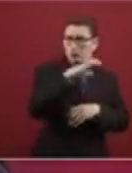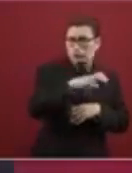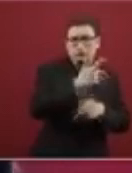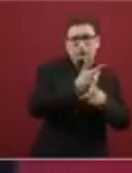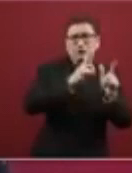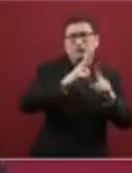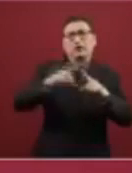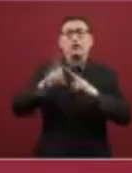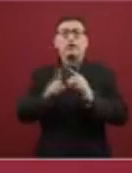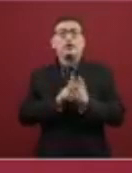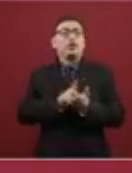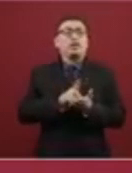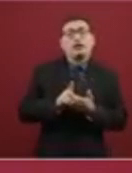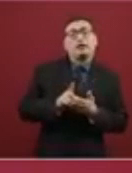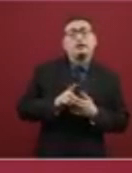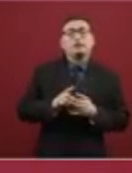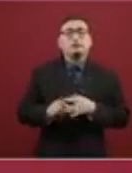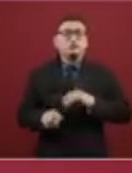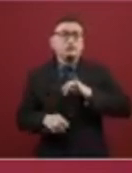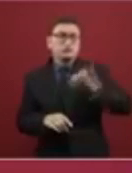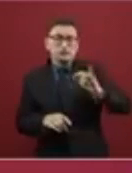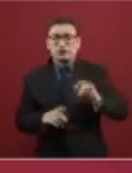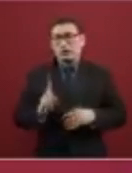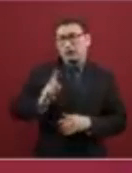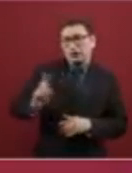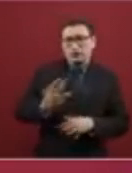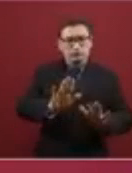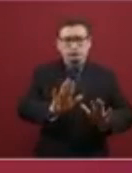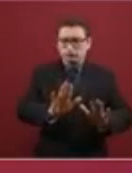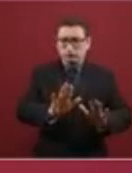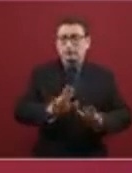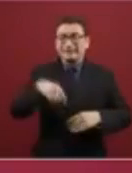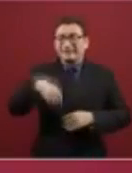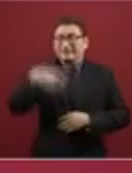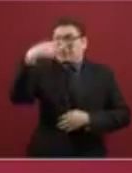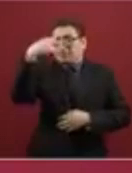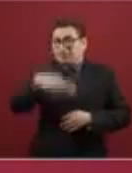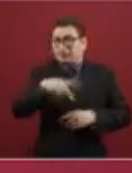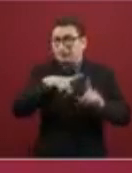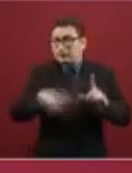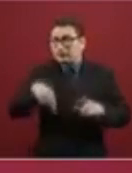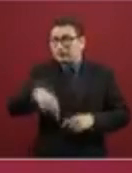No hablemos de derecha o de izquierda. Sí, hay en México